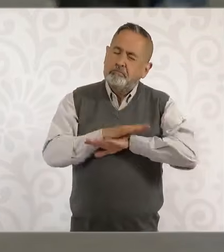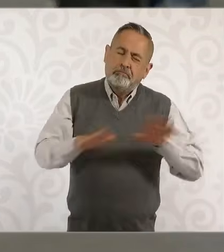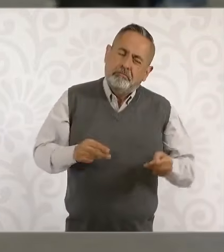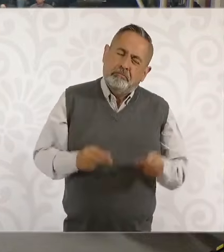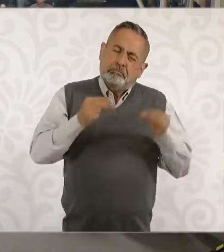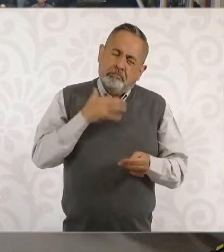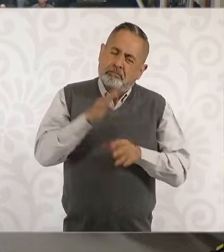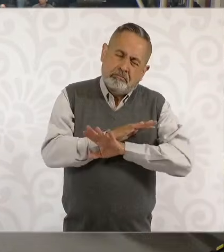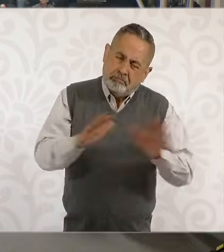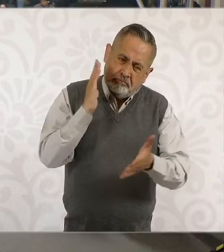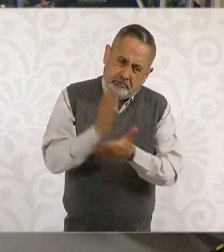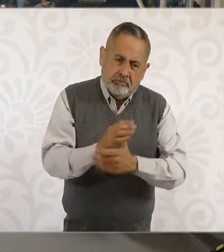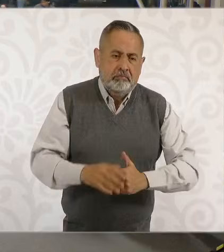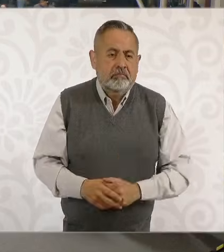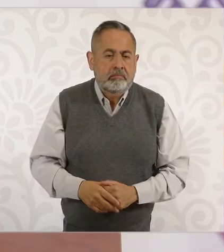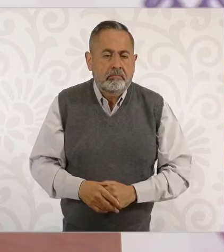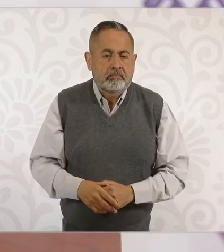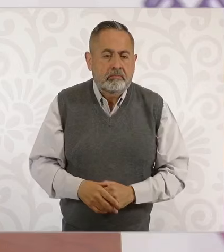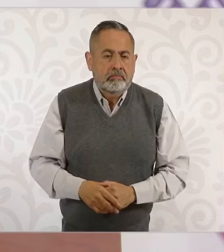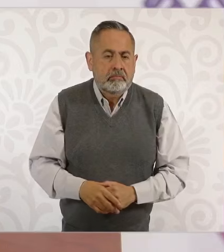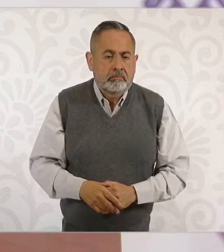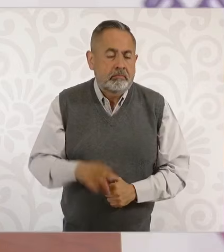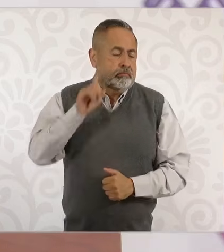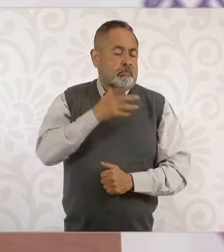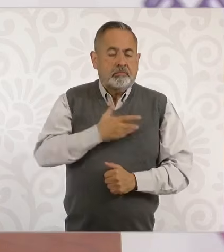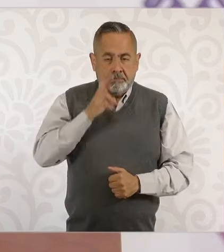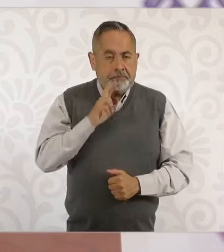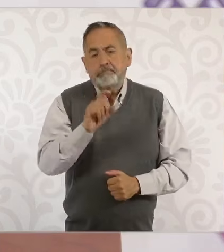gobiernos? Sí, y el Congreso estatal también tiene que revisarlo.